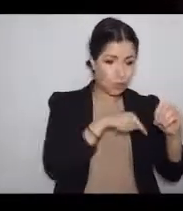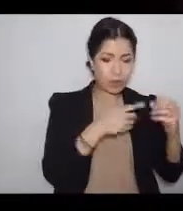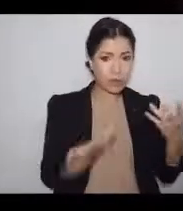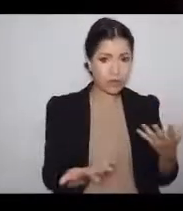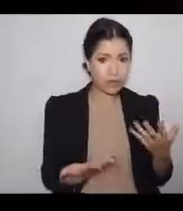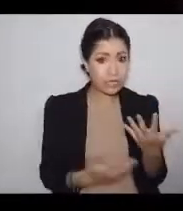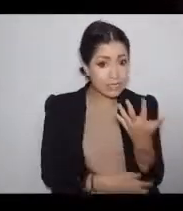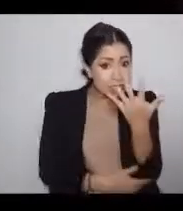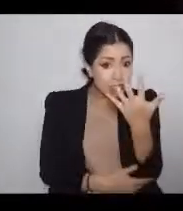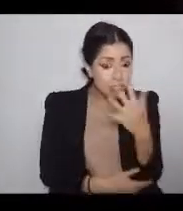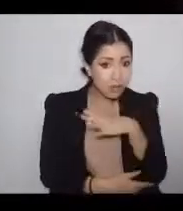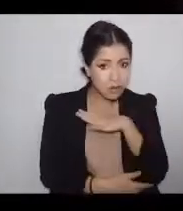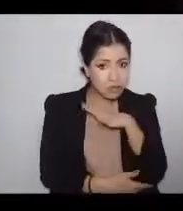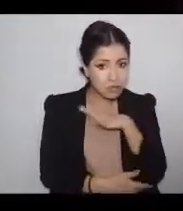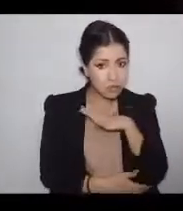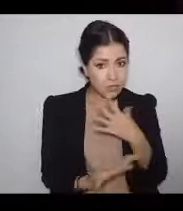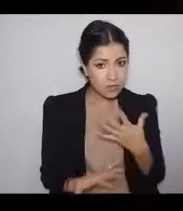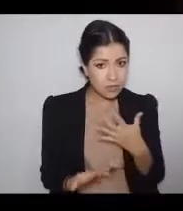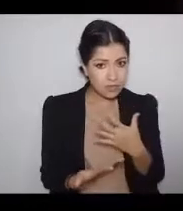sólidos perfectos.